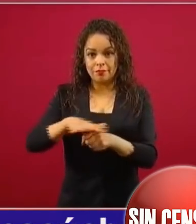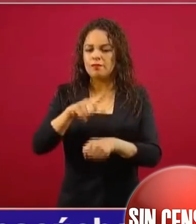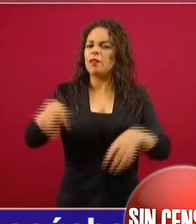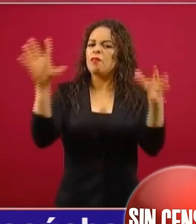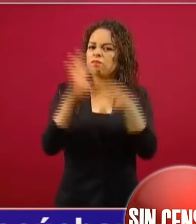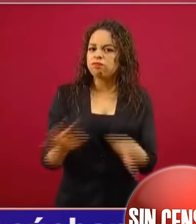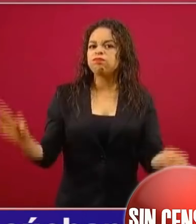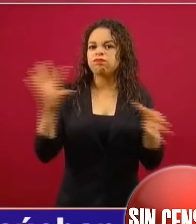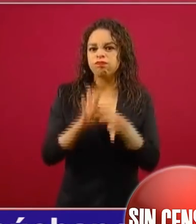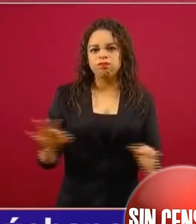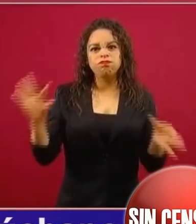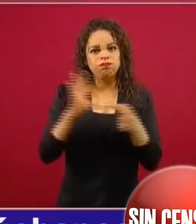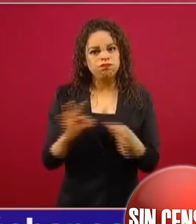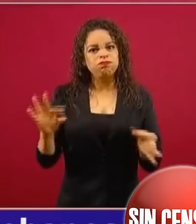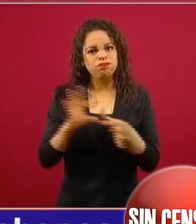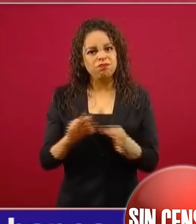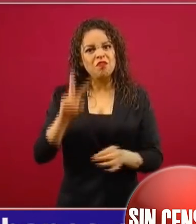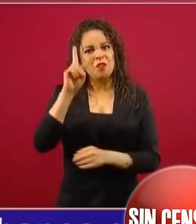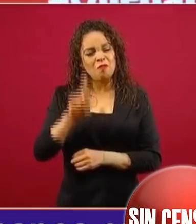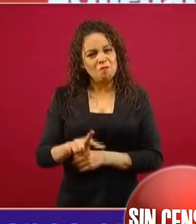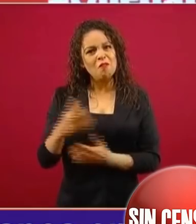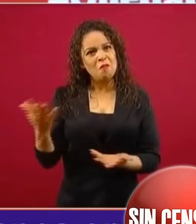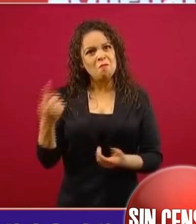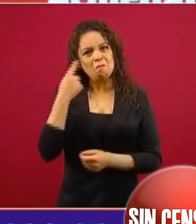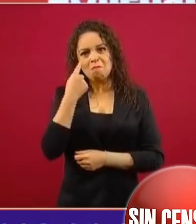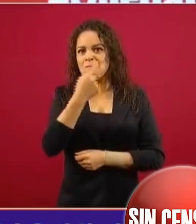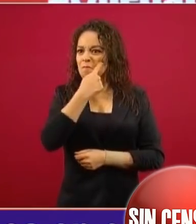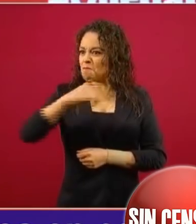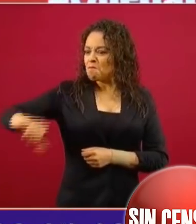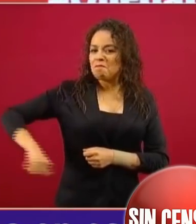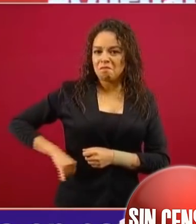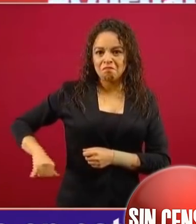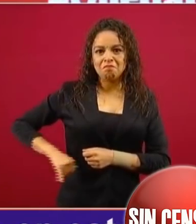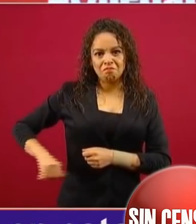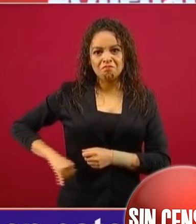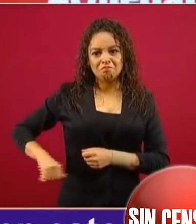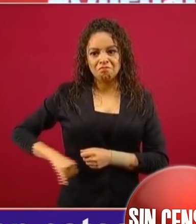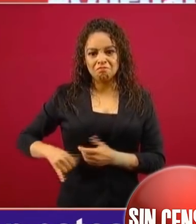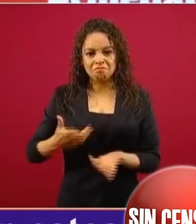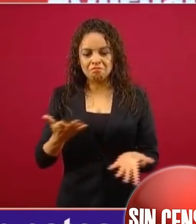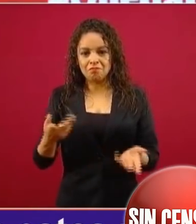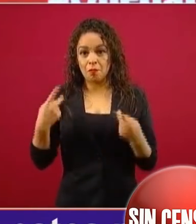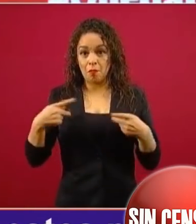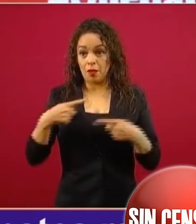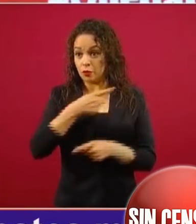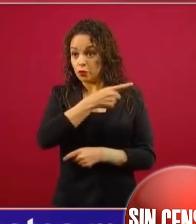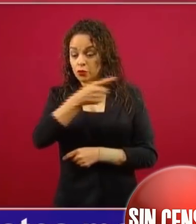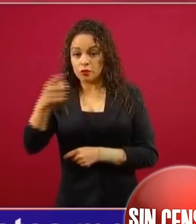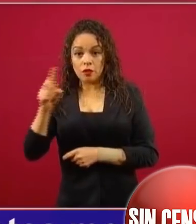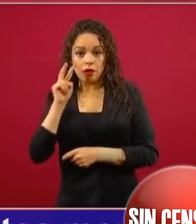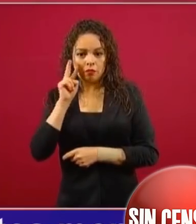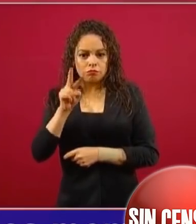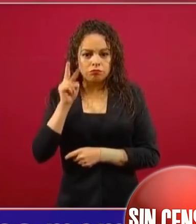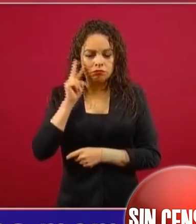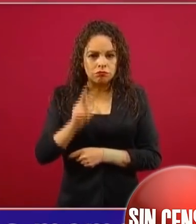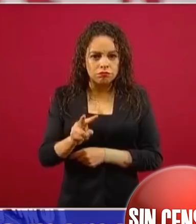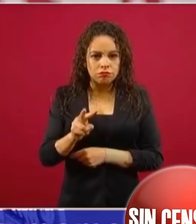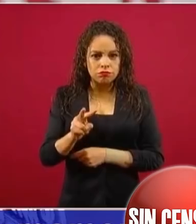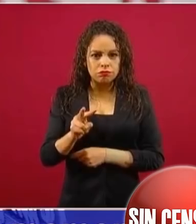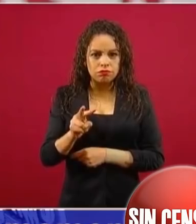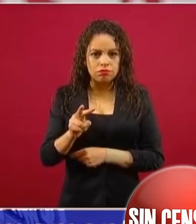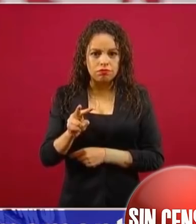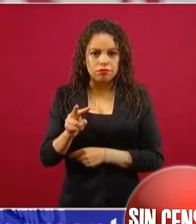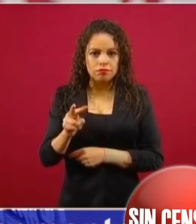porque sería interesante que todos los que nos ven, nos escuchan, conozcan